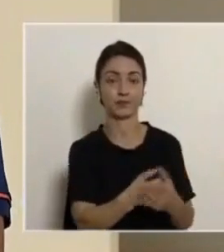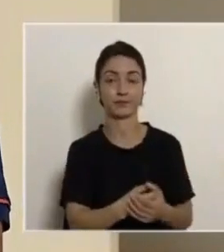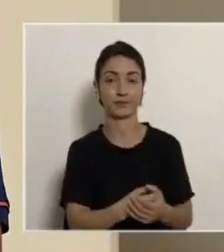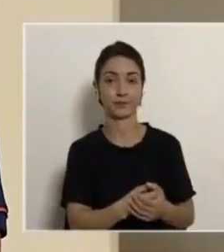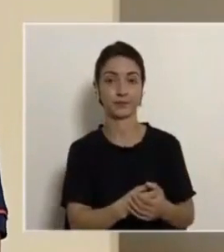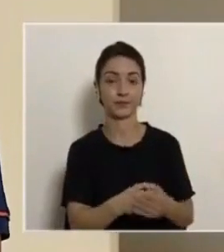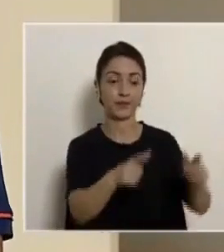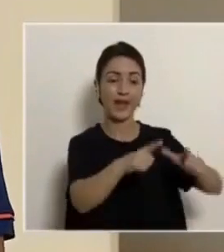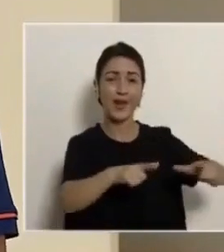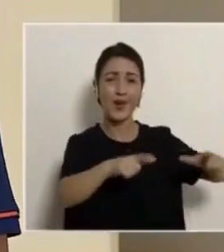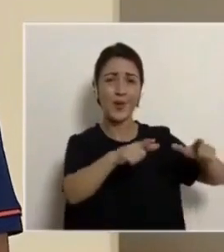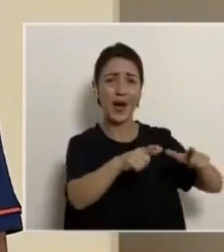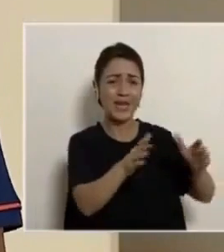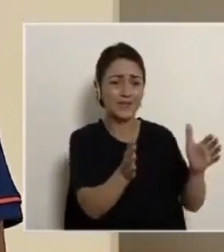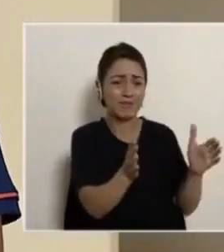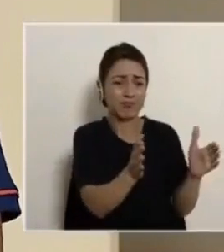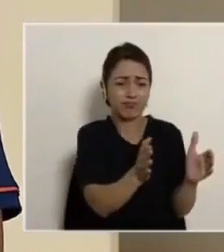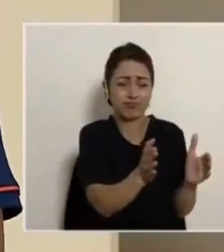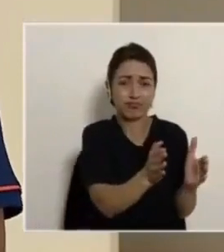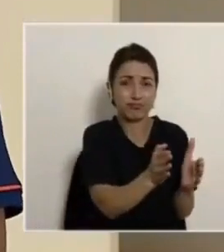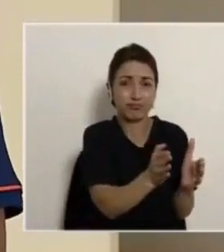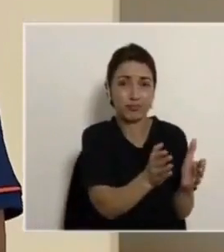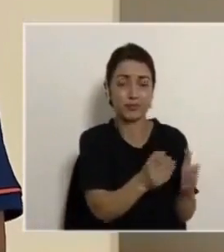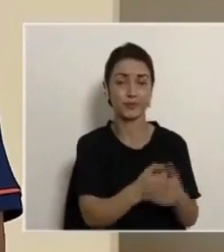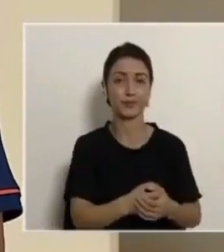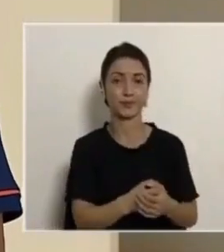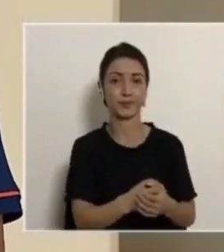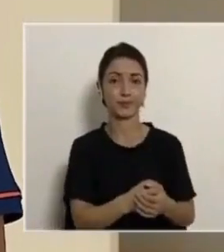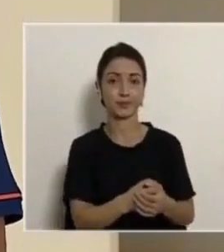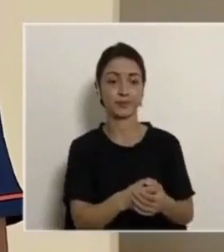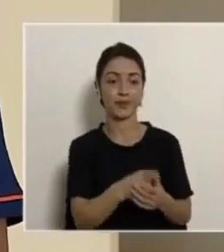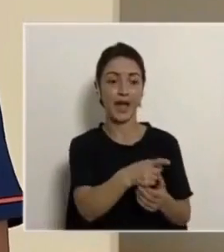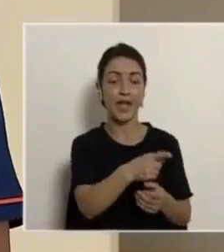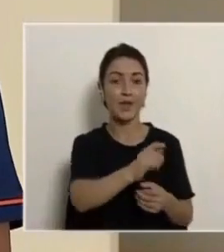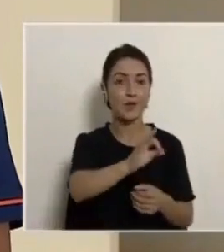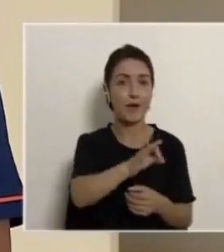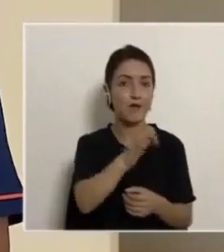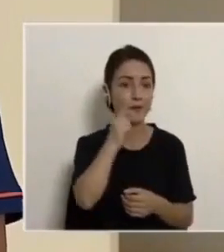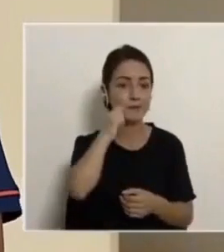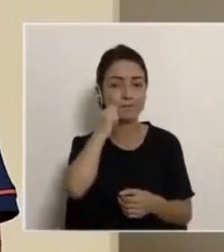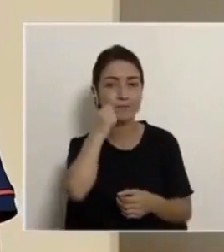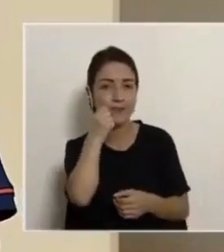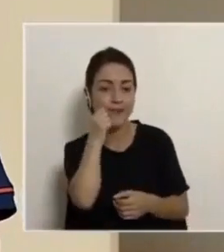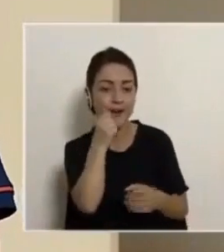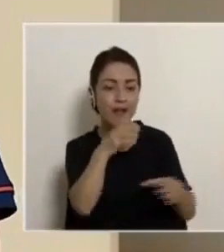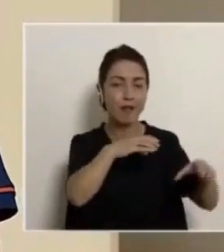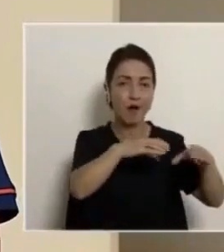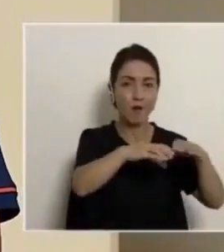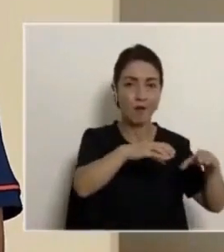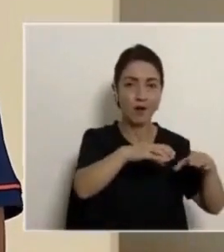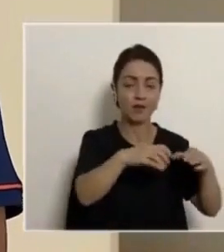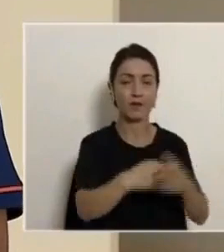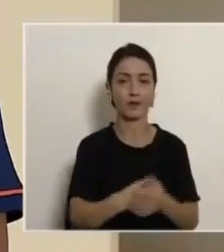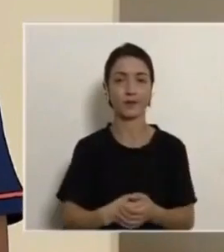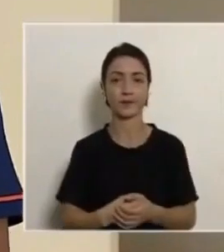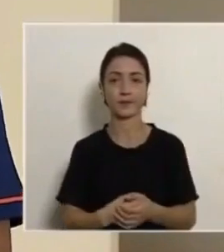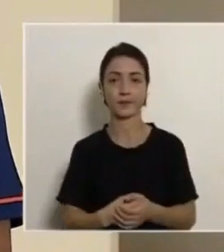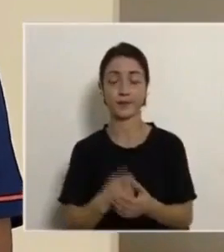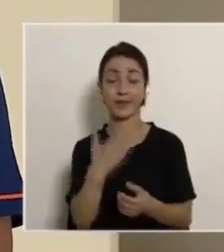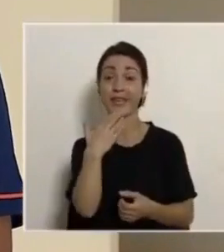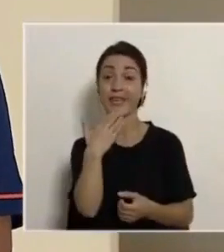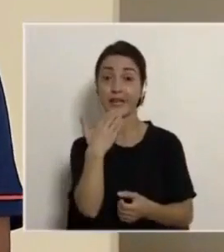en espacios demasiado reducidos, en donde de manera clandestina se desarrolla una actividad y gracias,